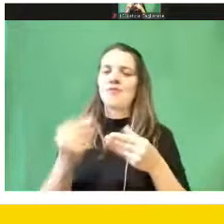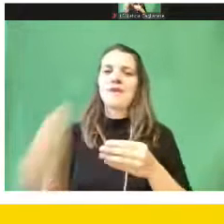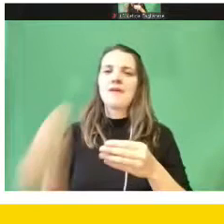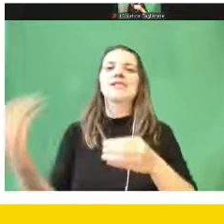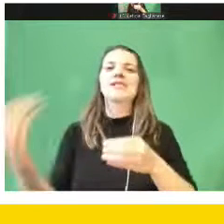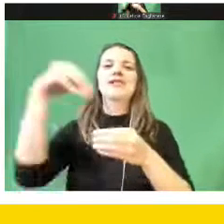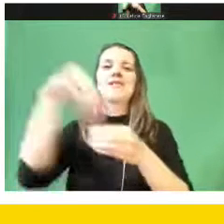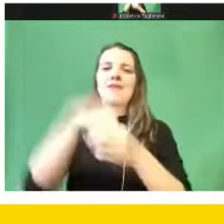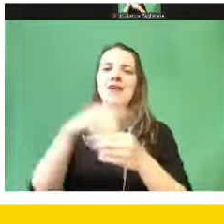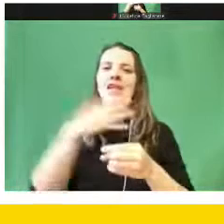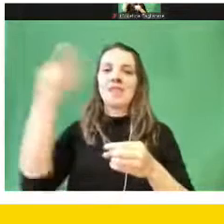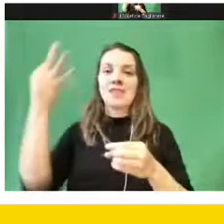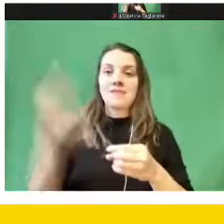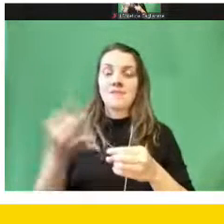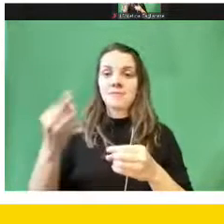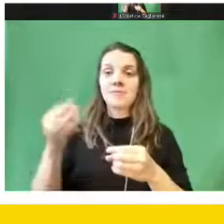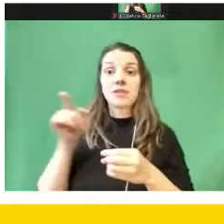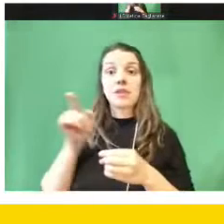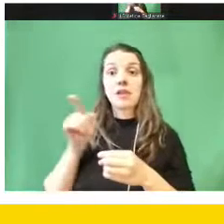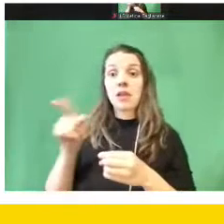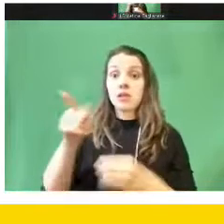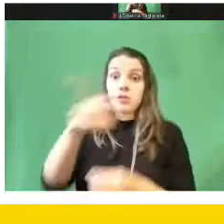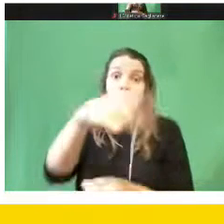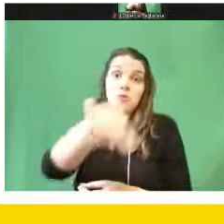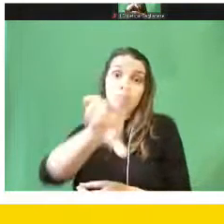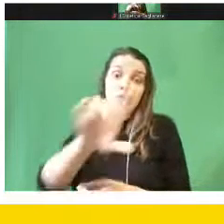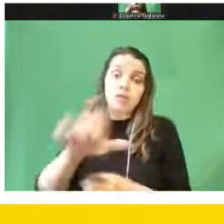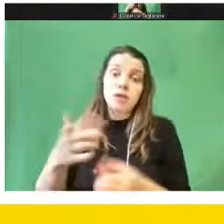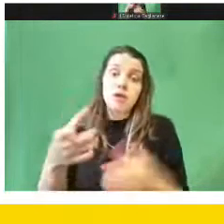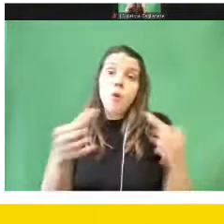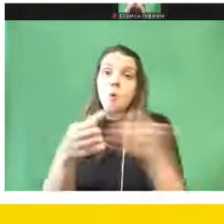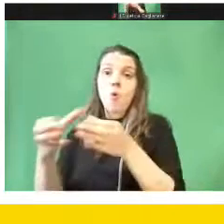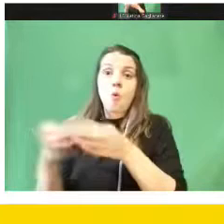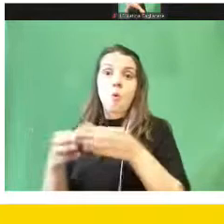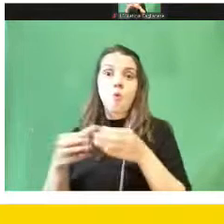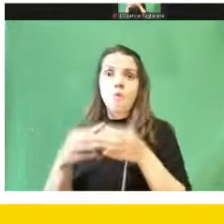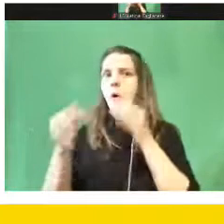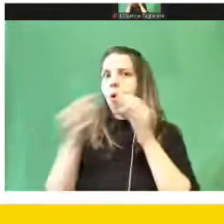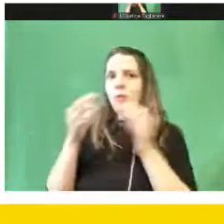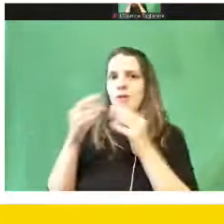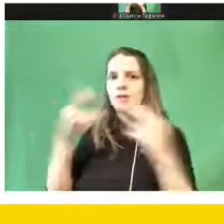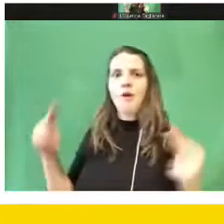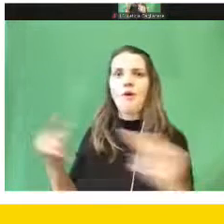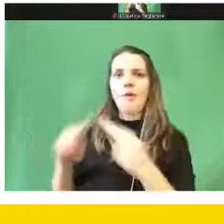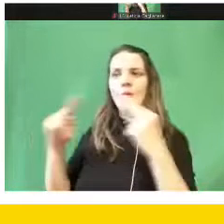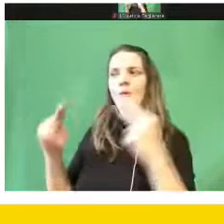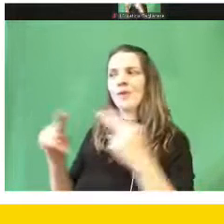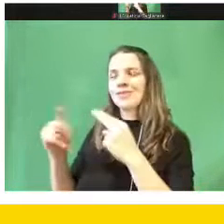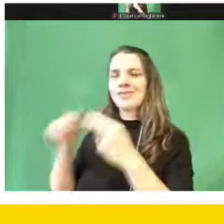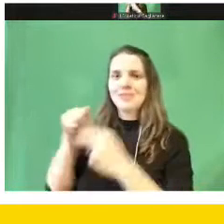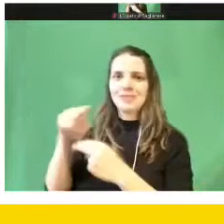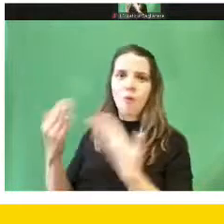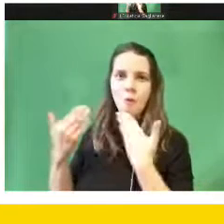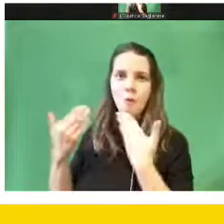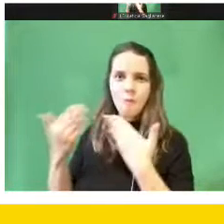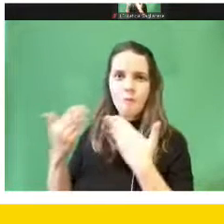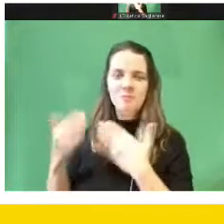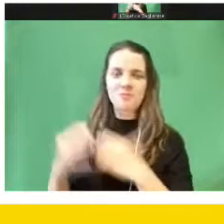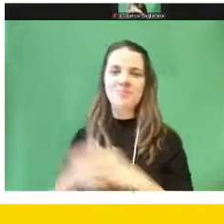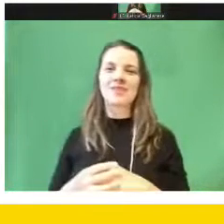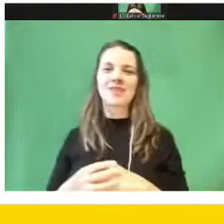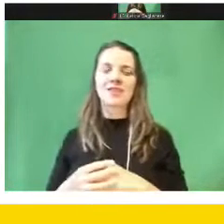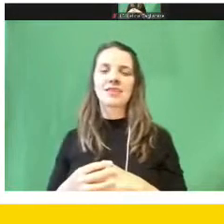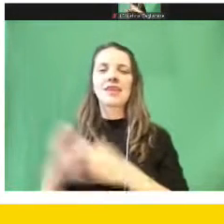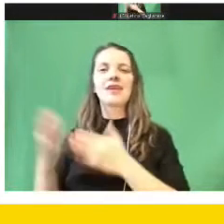todas las personas, de todas las organizaciones que han participado del encuentro y por supuesto reiterarles enormemente el